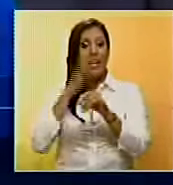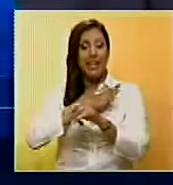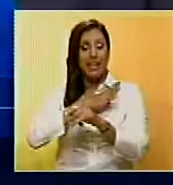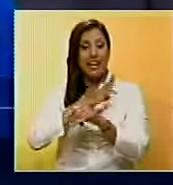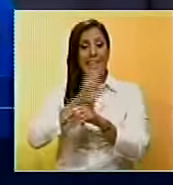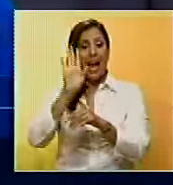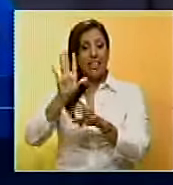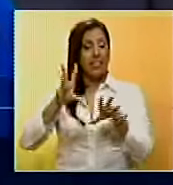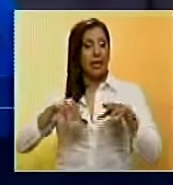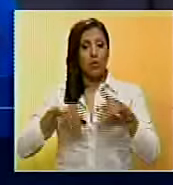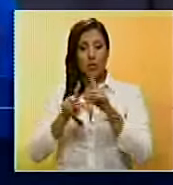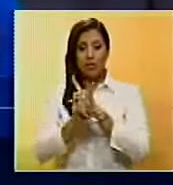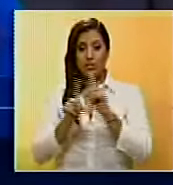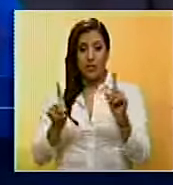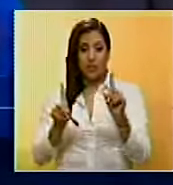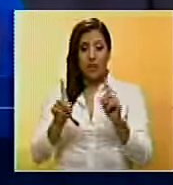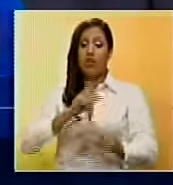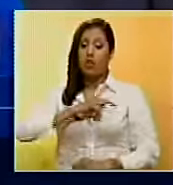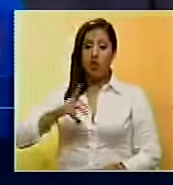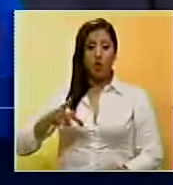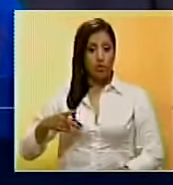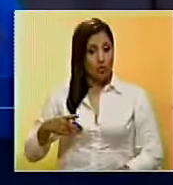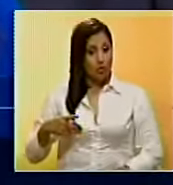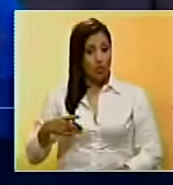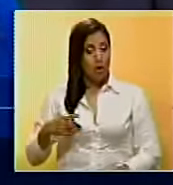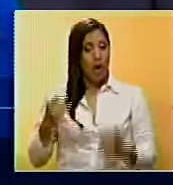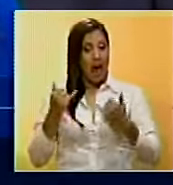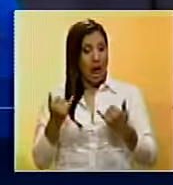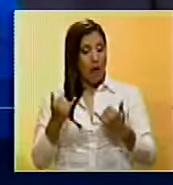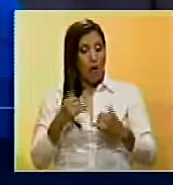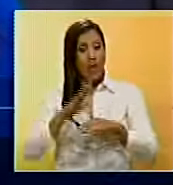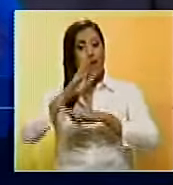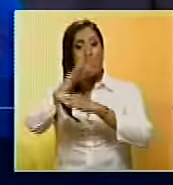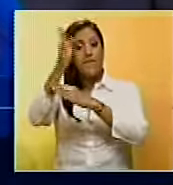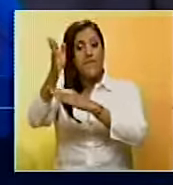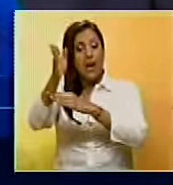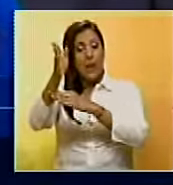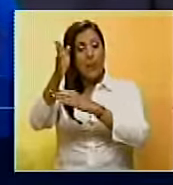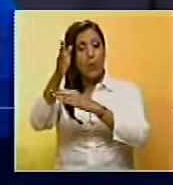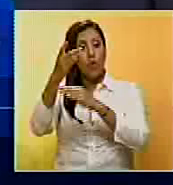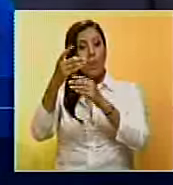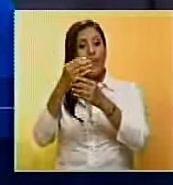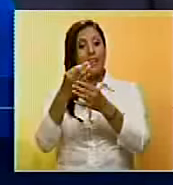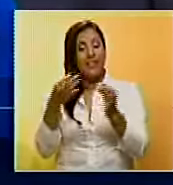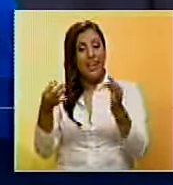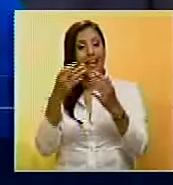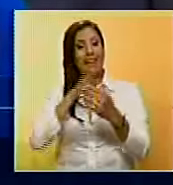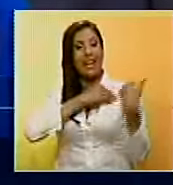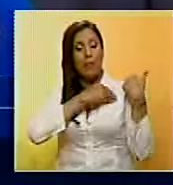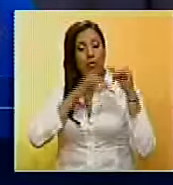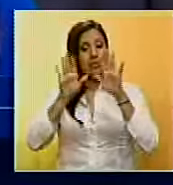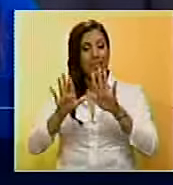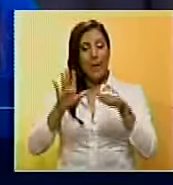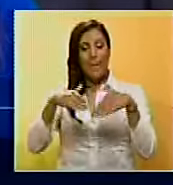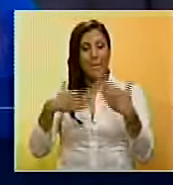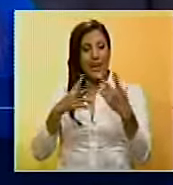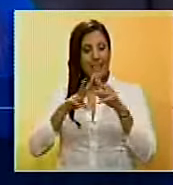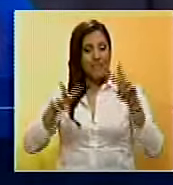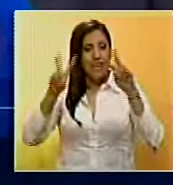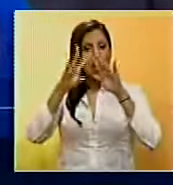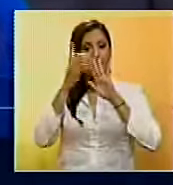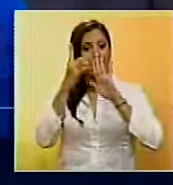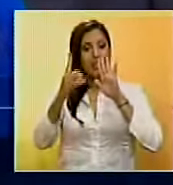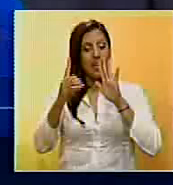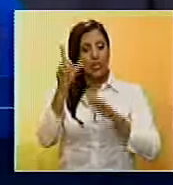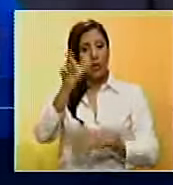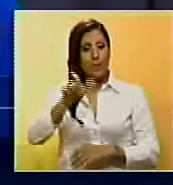por más inadmisible. Y nosotros vamos a acudir a las instancias diplomáticas que corresponden para hacer valer los